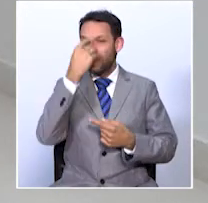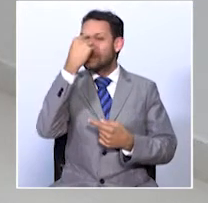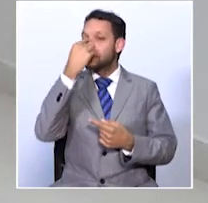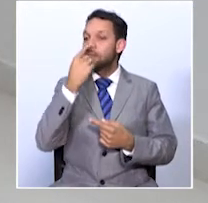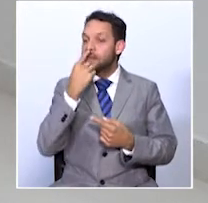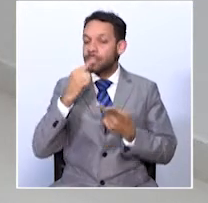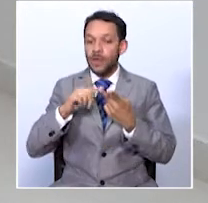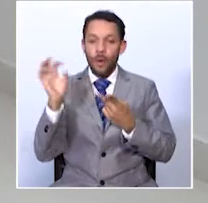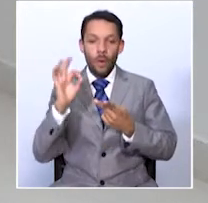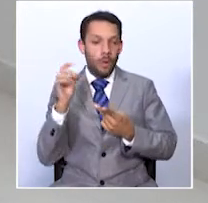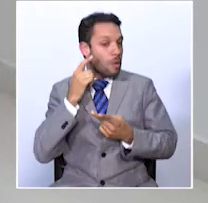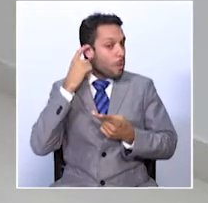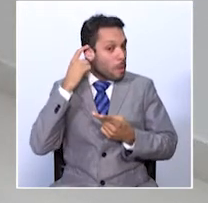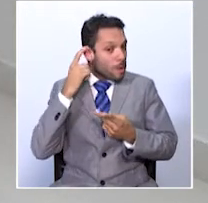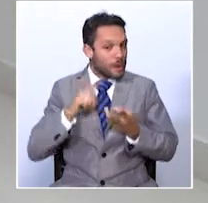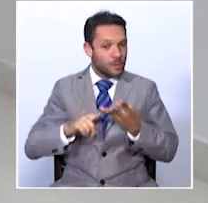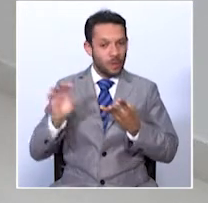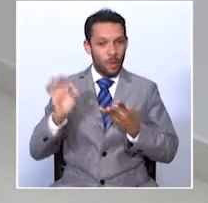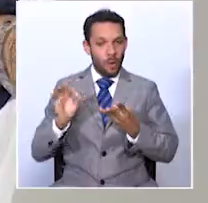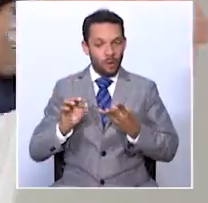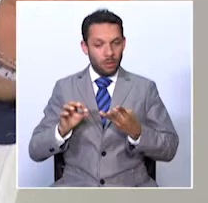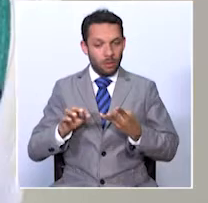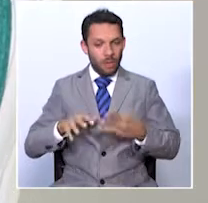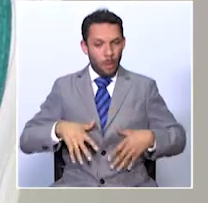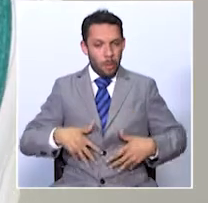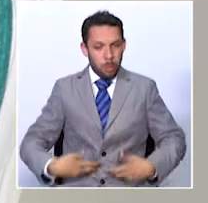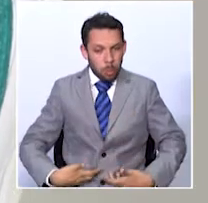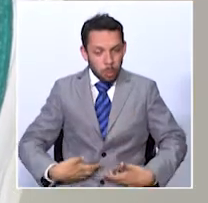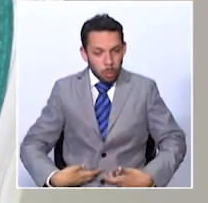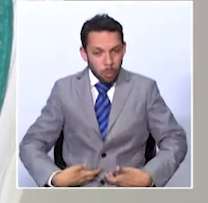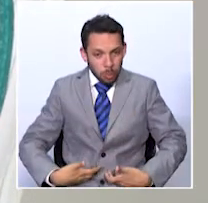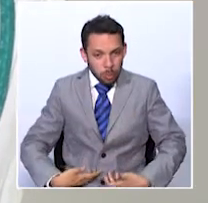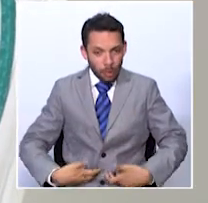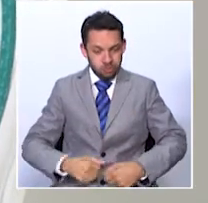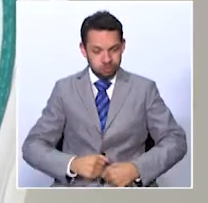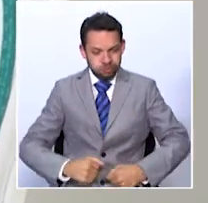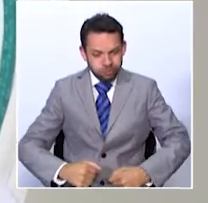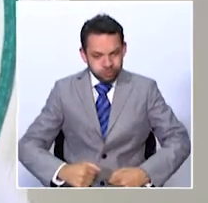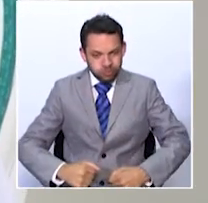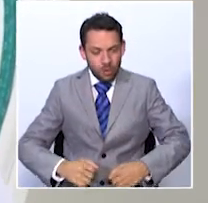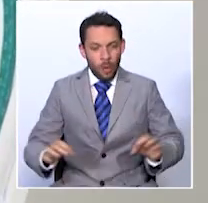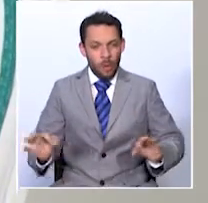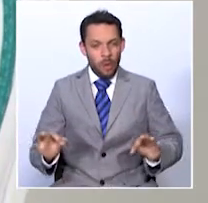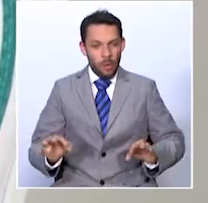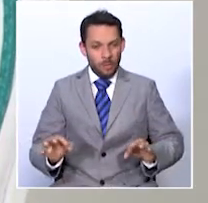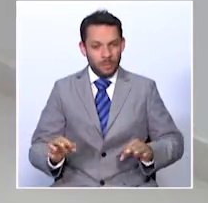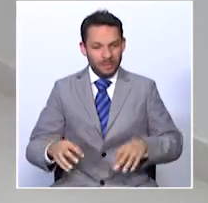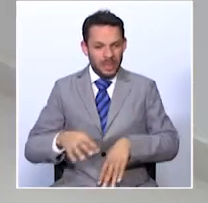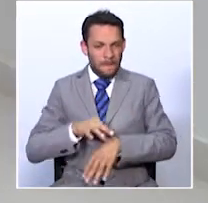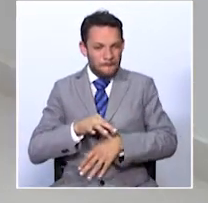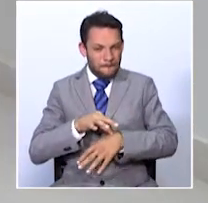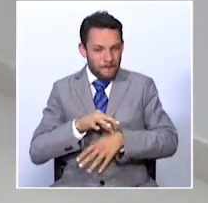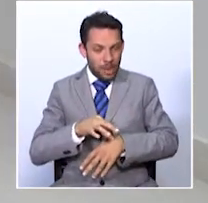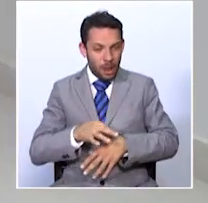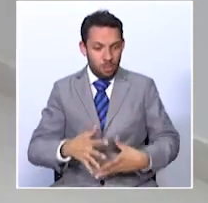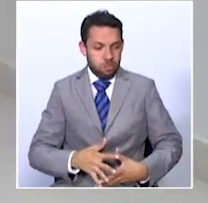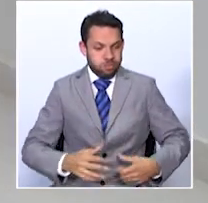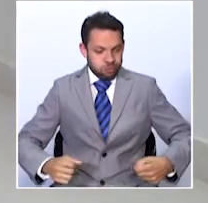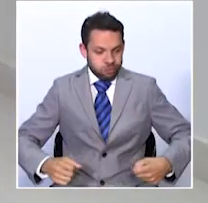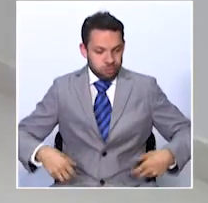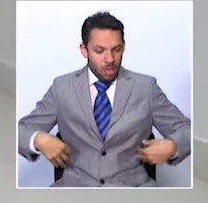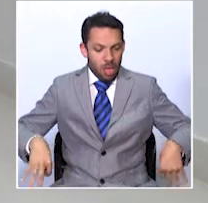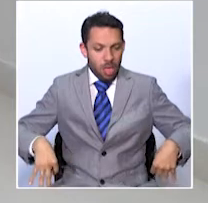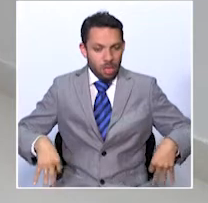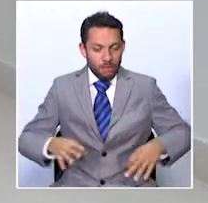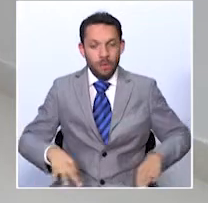las orejas, por el abdomen caído, por la piel que le sobró después de que bajó de peso. Tantas cosas de cirugía